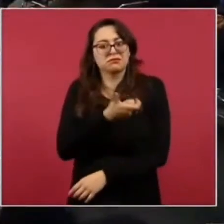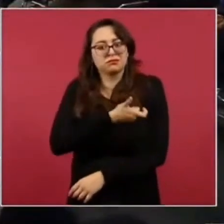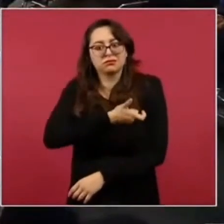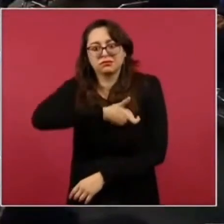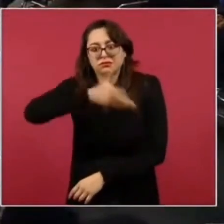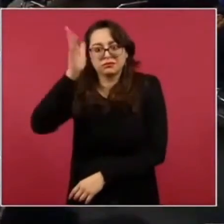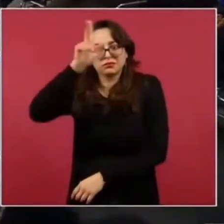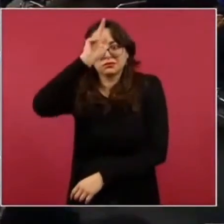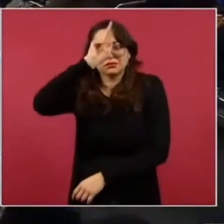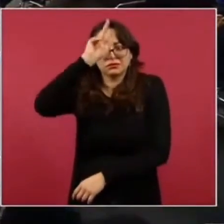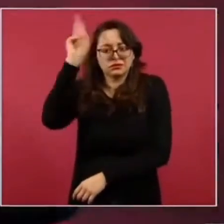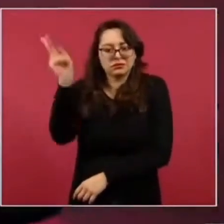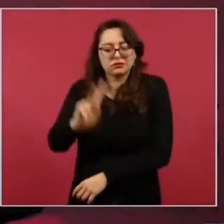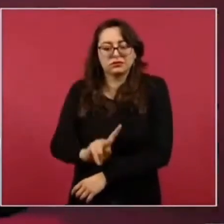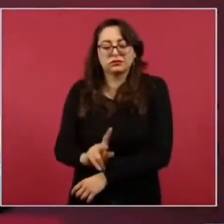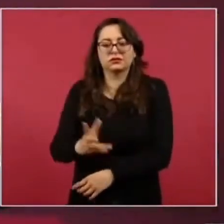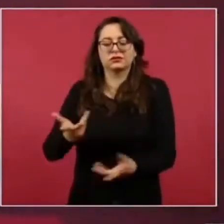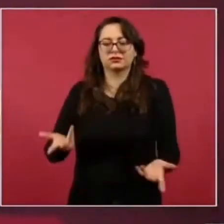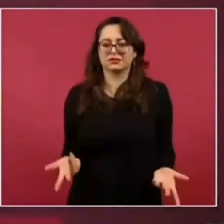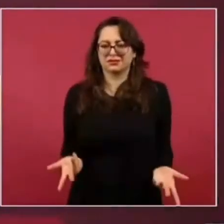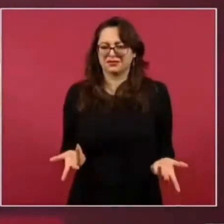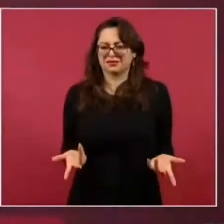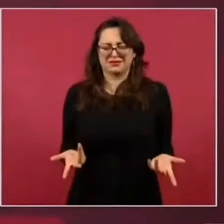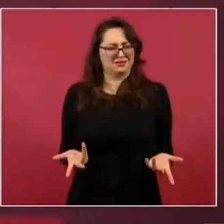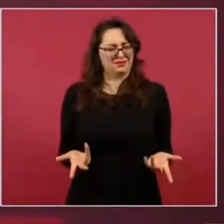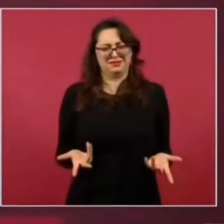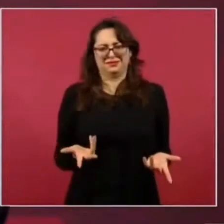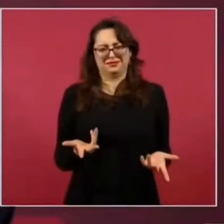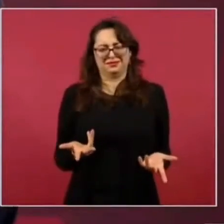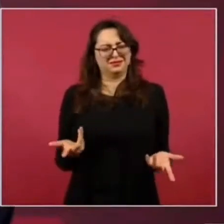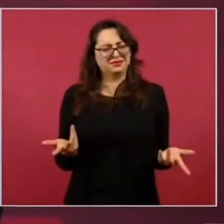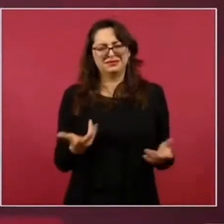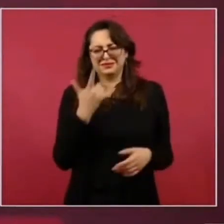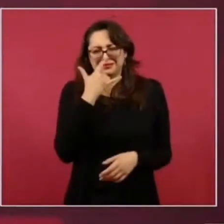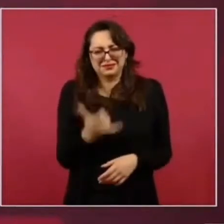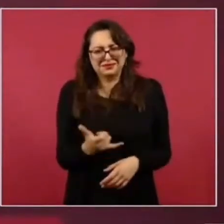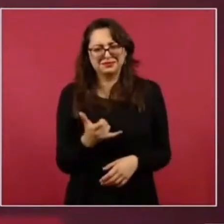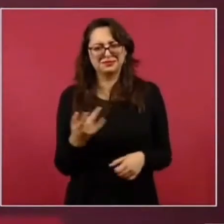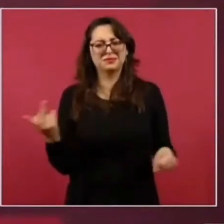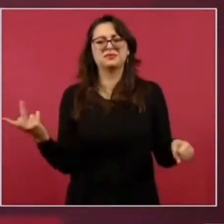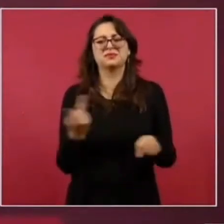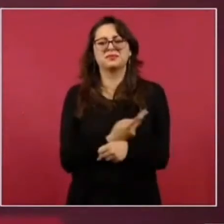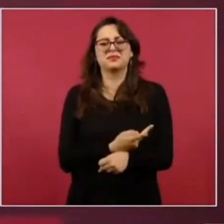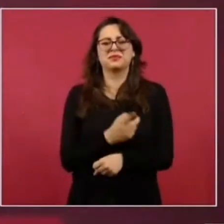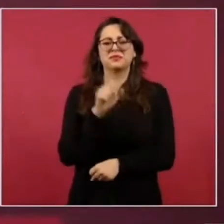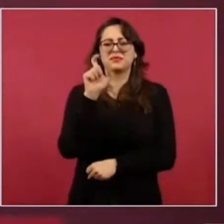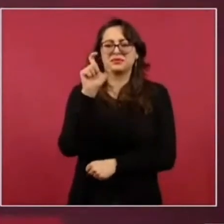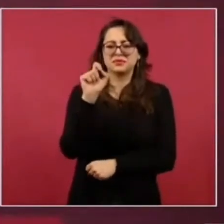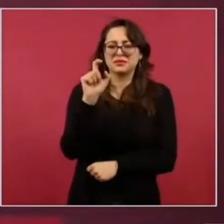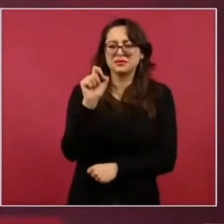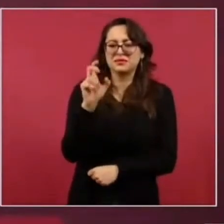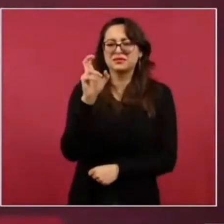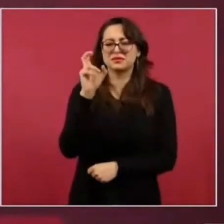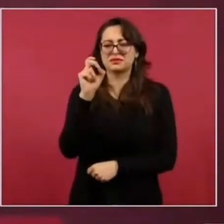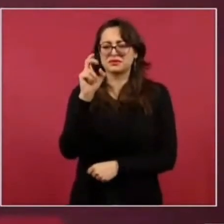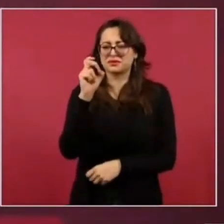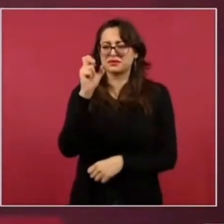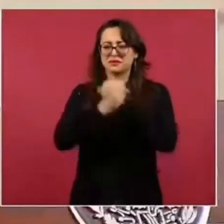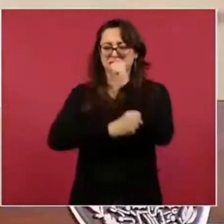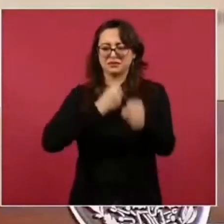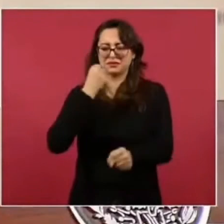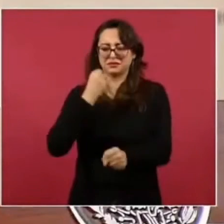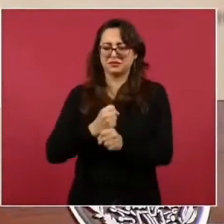invertían? Durante 20, 30 años, Pemex destinó la mitad de su